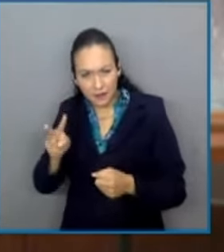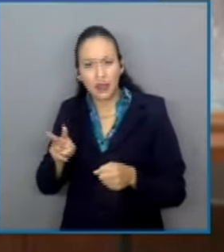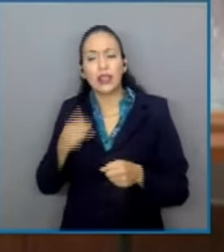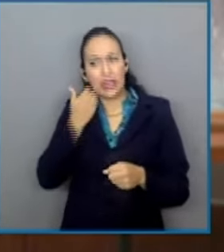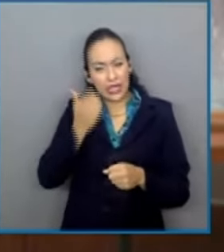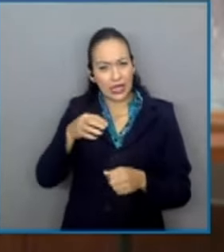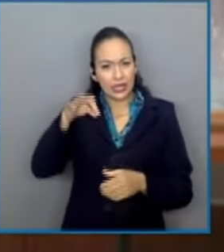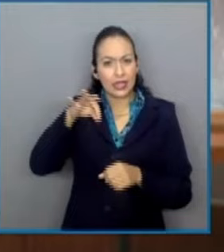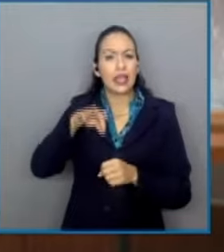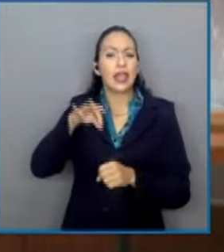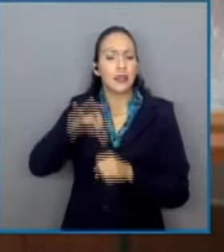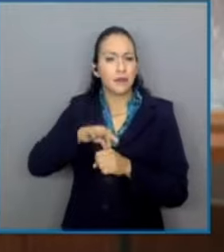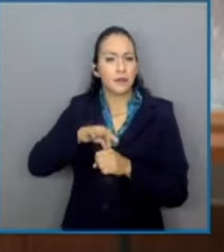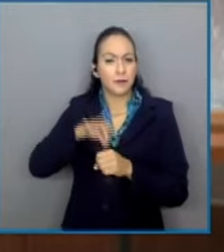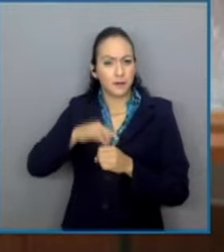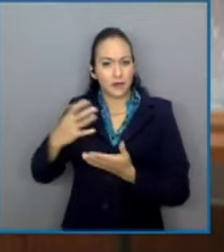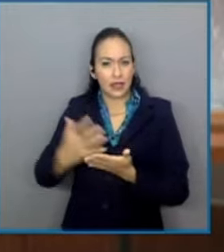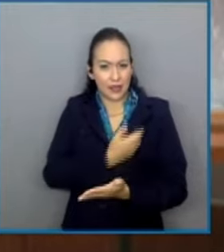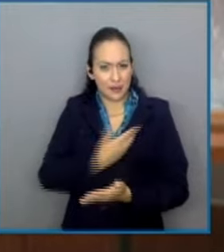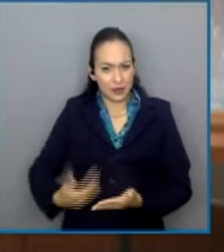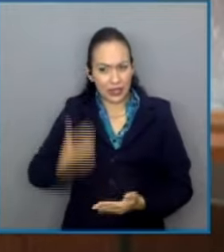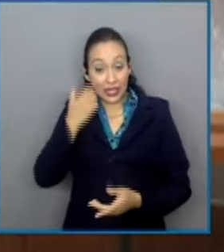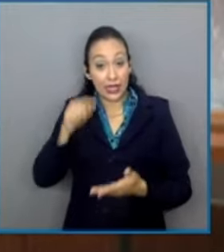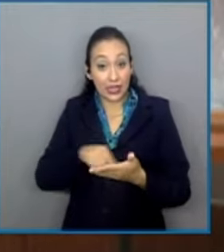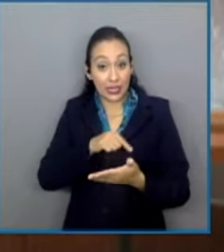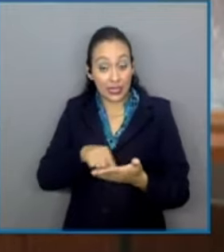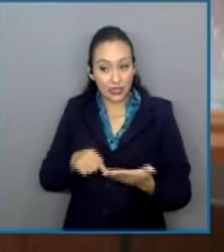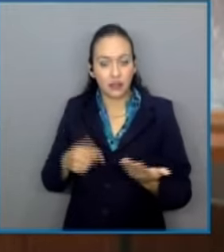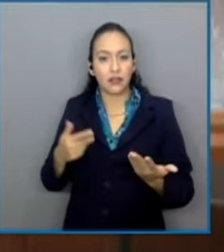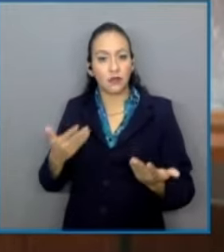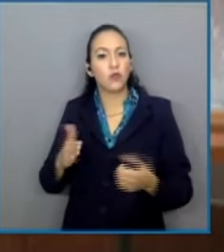intromisión indebida del presidente López Obrador.